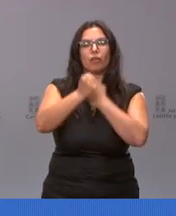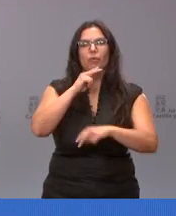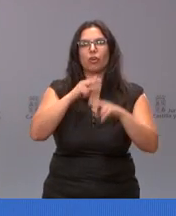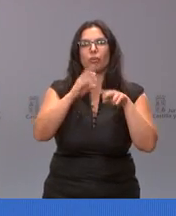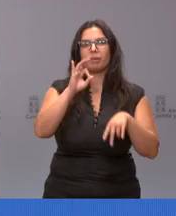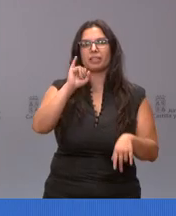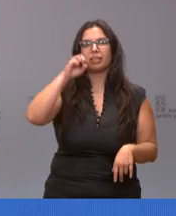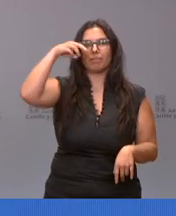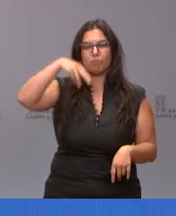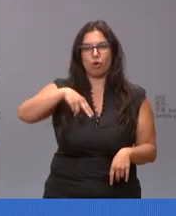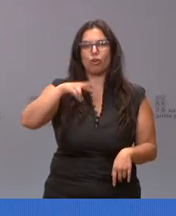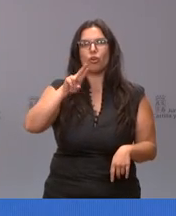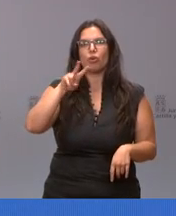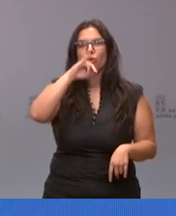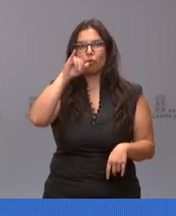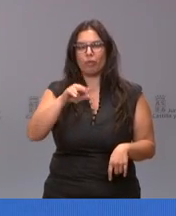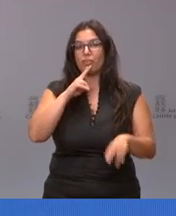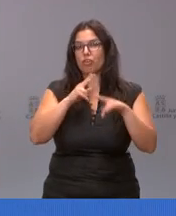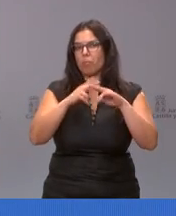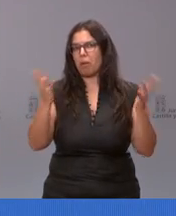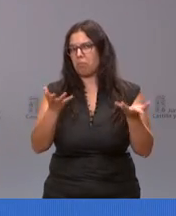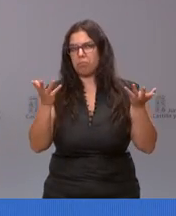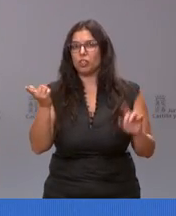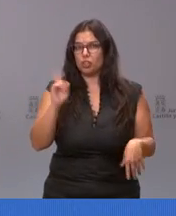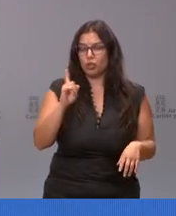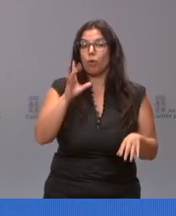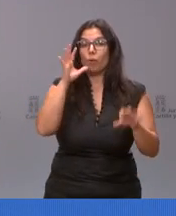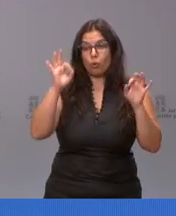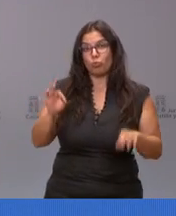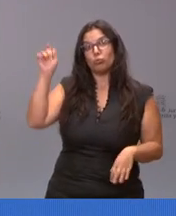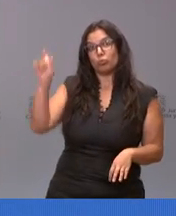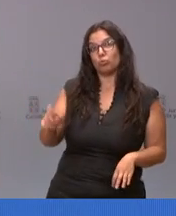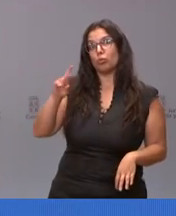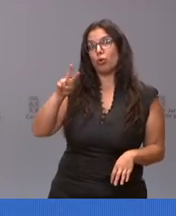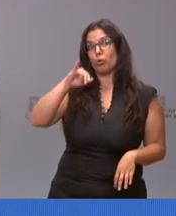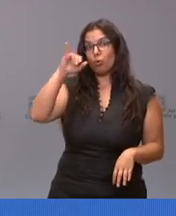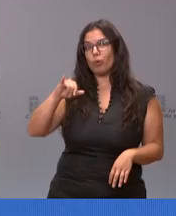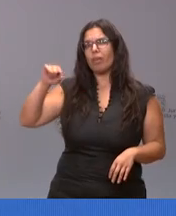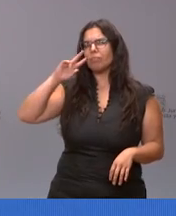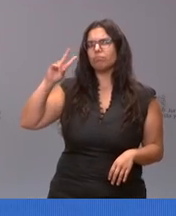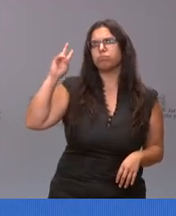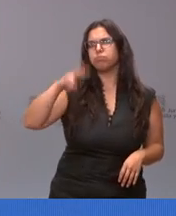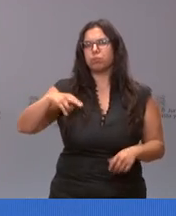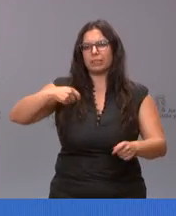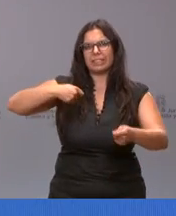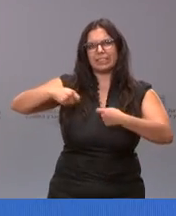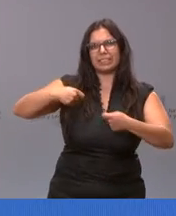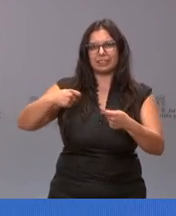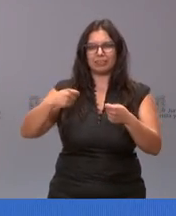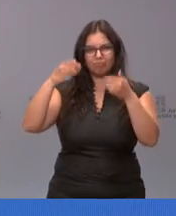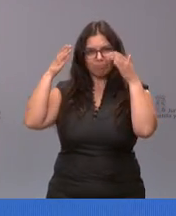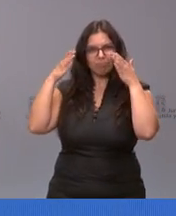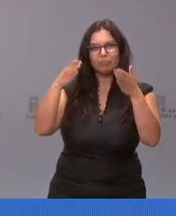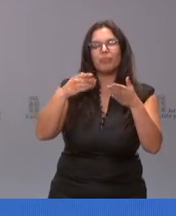un nombre no elegido en vano, siendo precisamente Ruiz Envito uno de los más reconocidos comerciantes dedicados